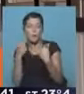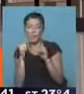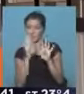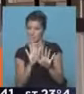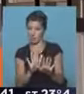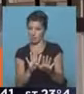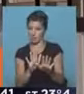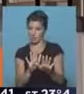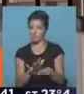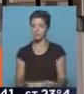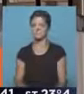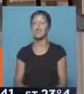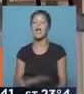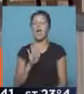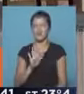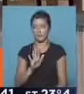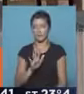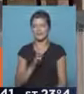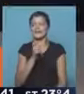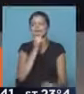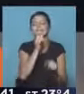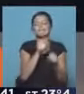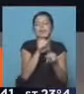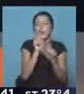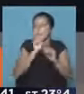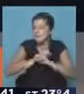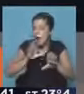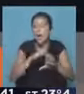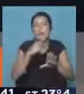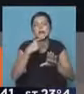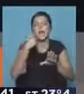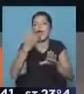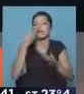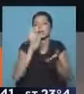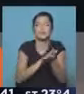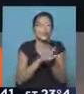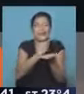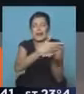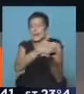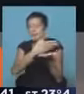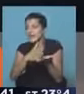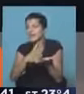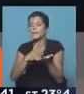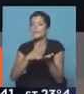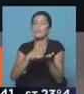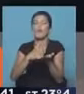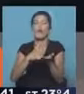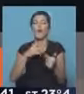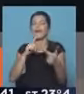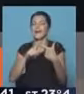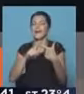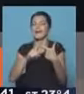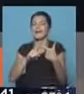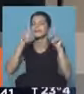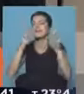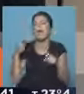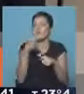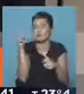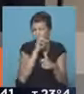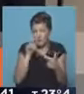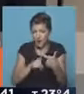sacándole lo peor de trump esto la xenofobia la cuestión contra las mujeres